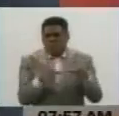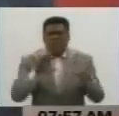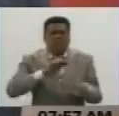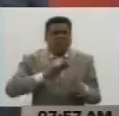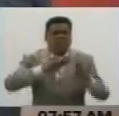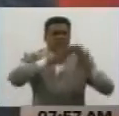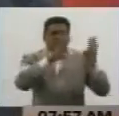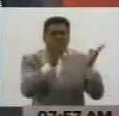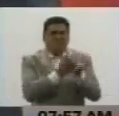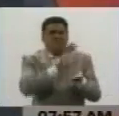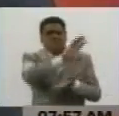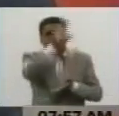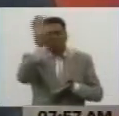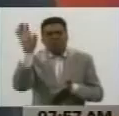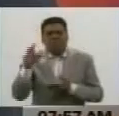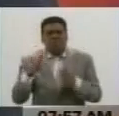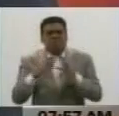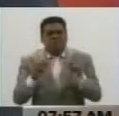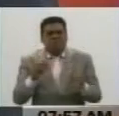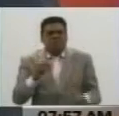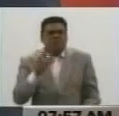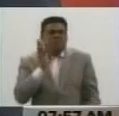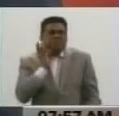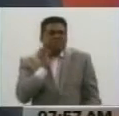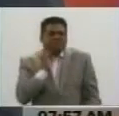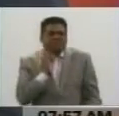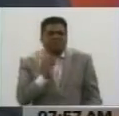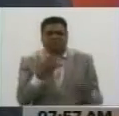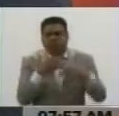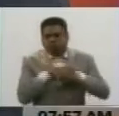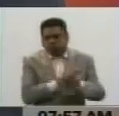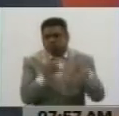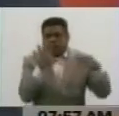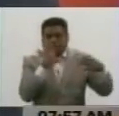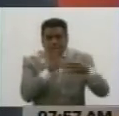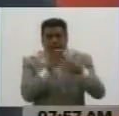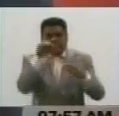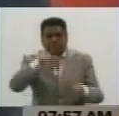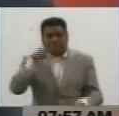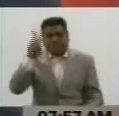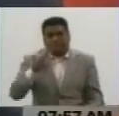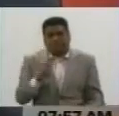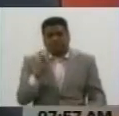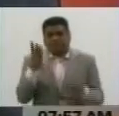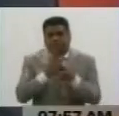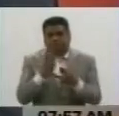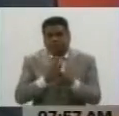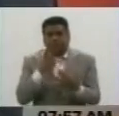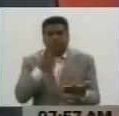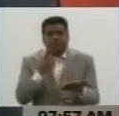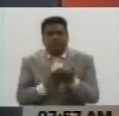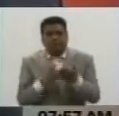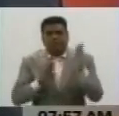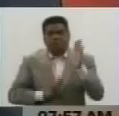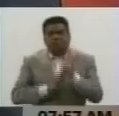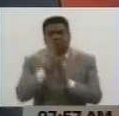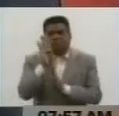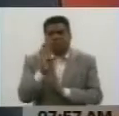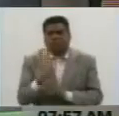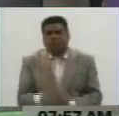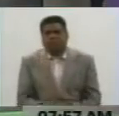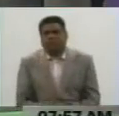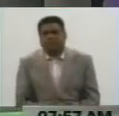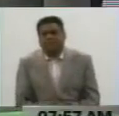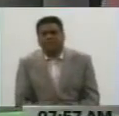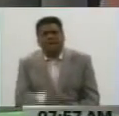nosotros lograr de todas esas experiencias, consolidarlas en Venezuela y a través de eso planteamos nuestro modelo de desarrollo minero ecológico.